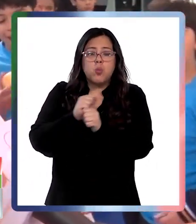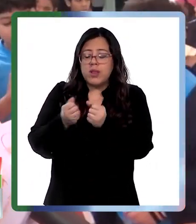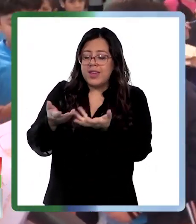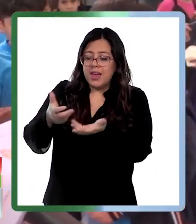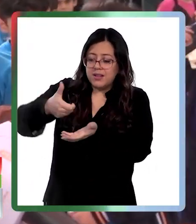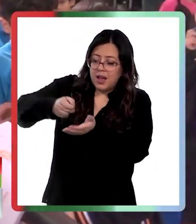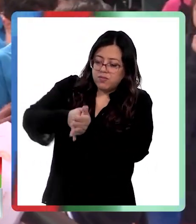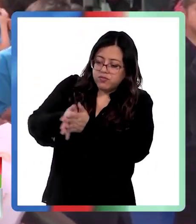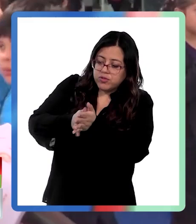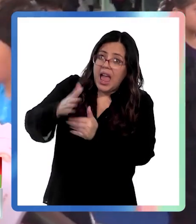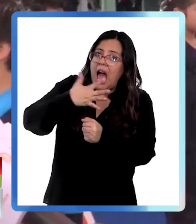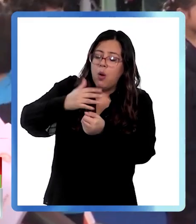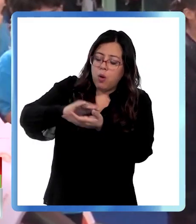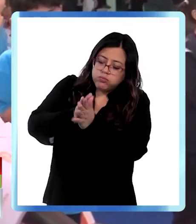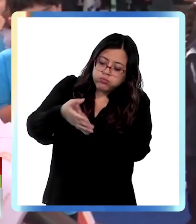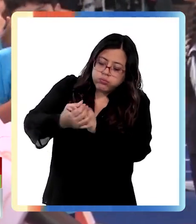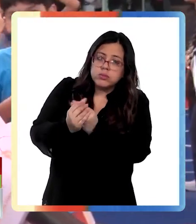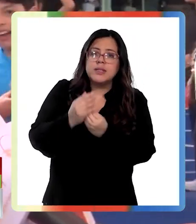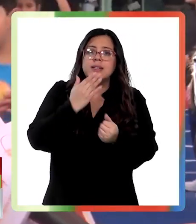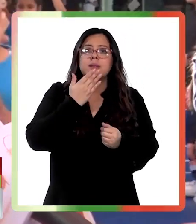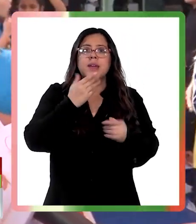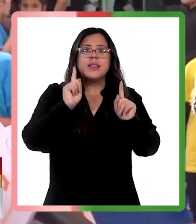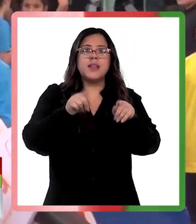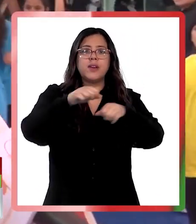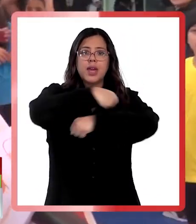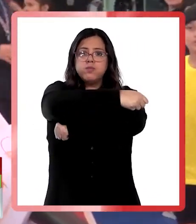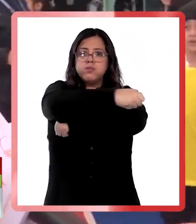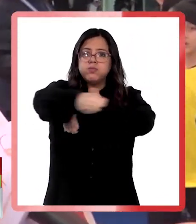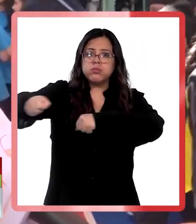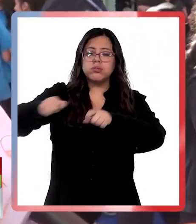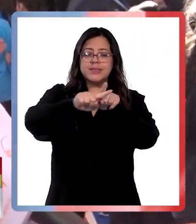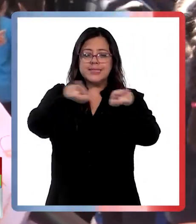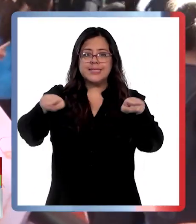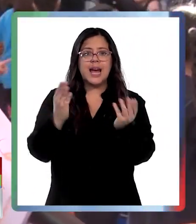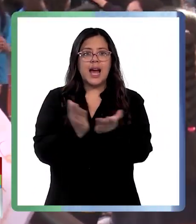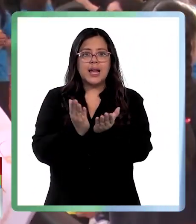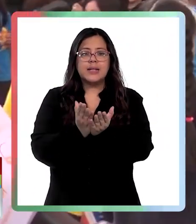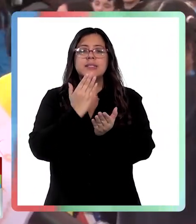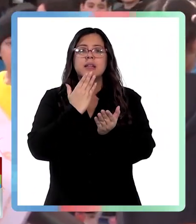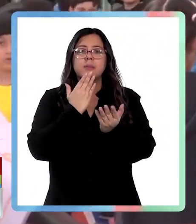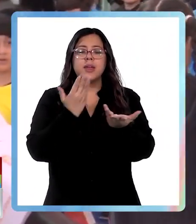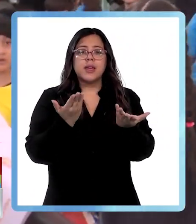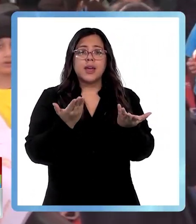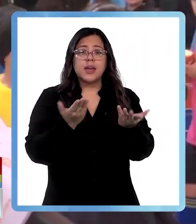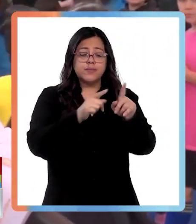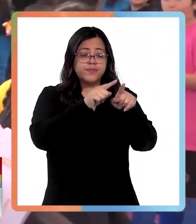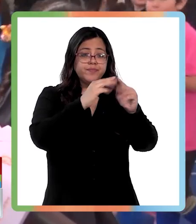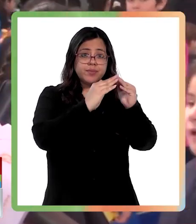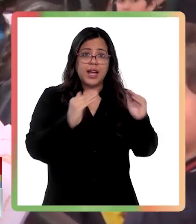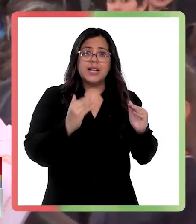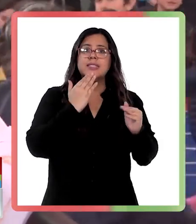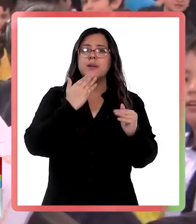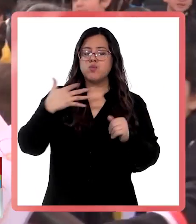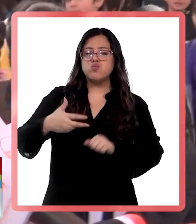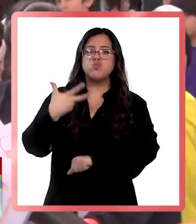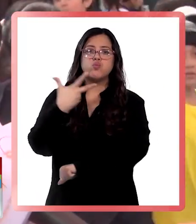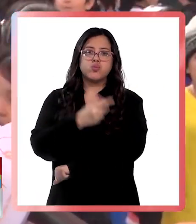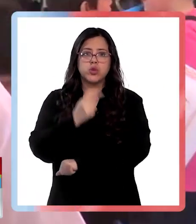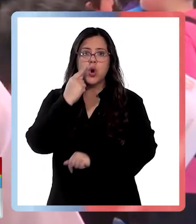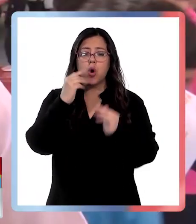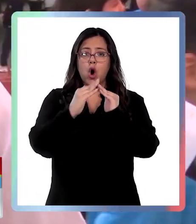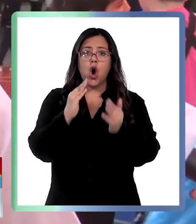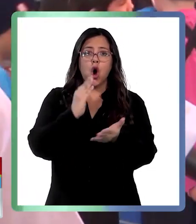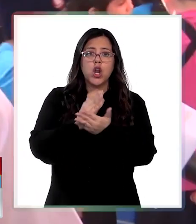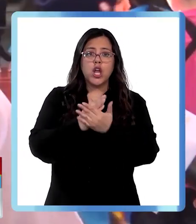las manos, airear las salas de clases y también los hogares. Y lo más importante en este momento, la